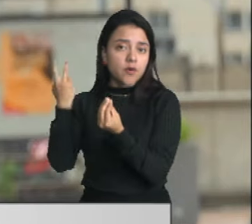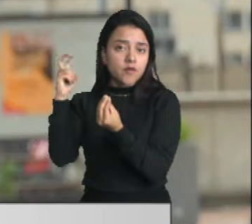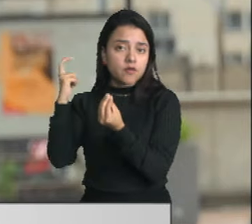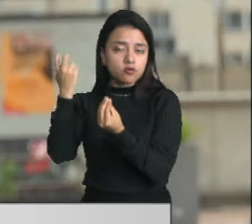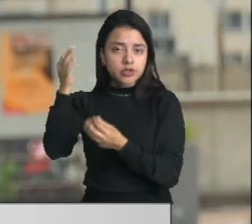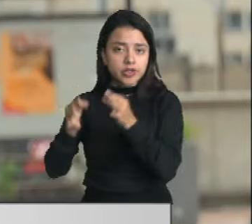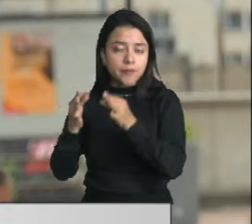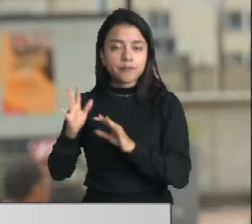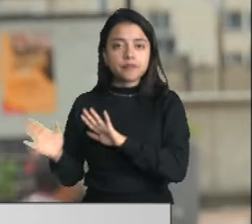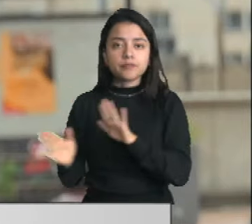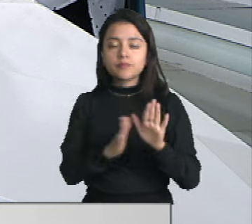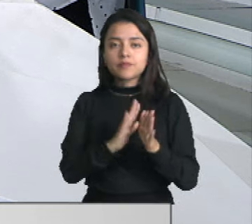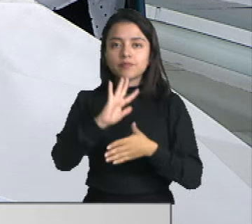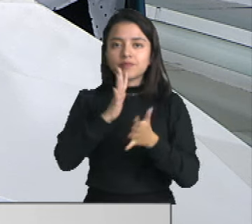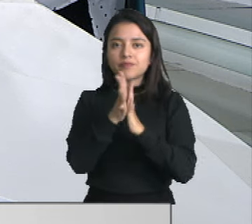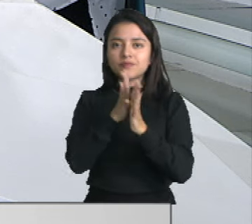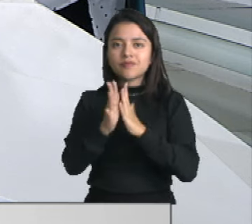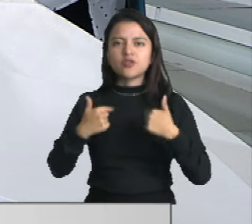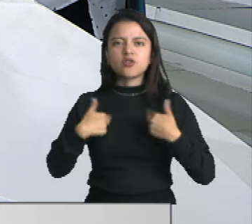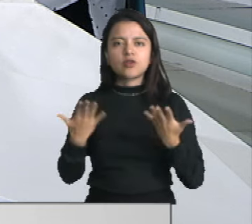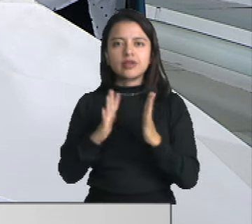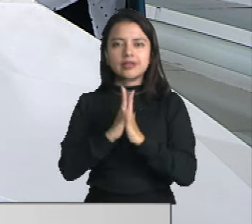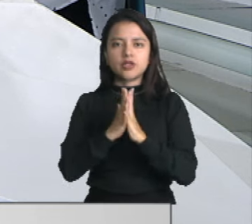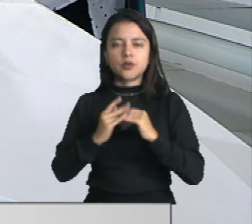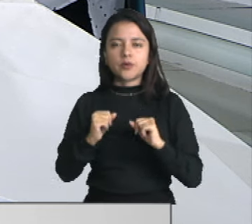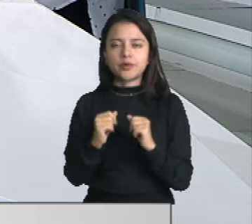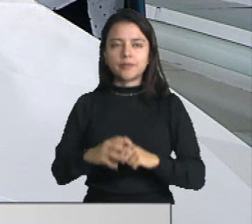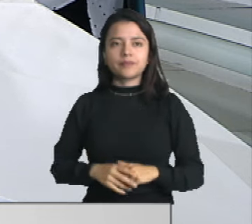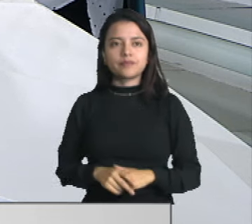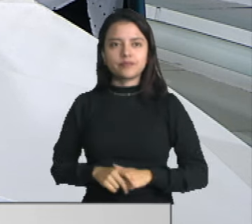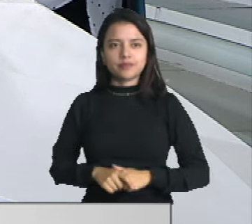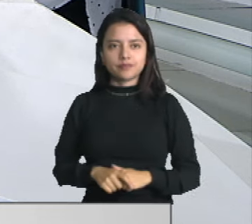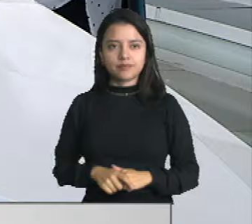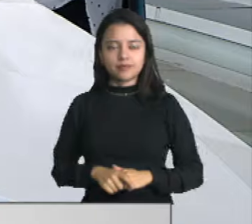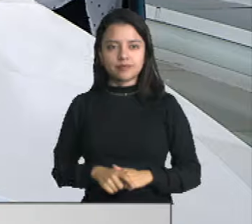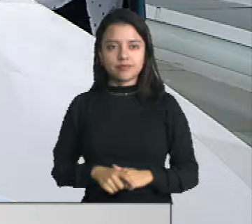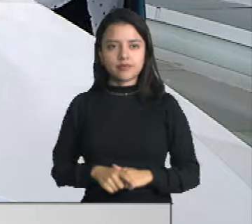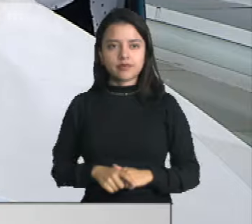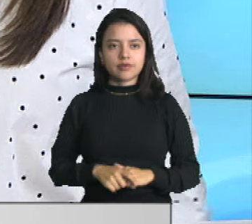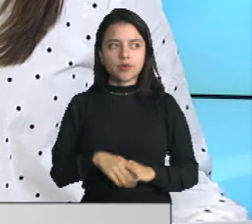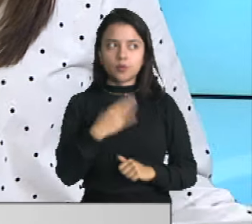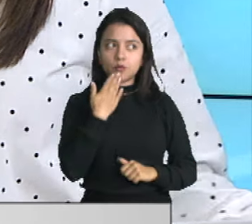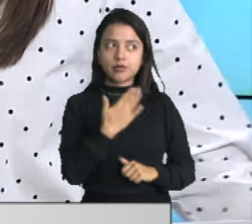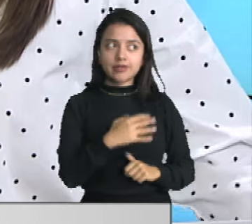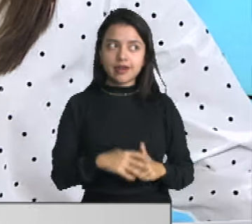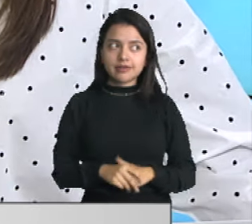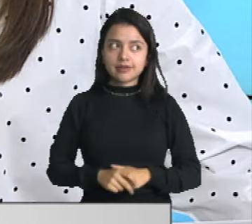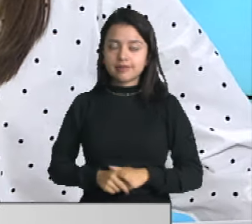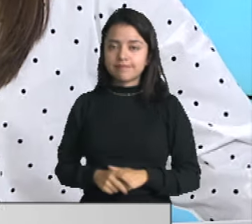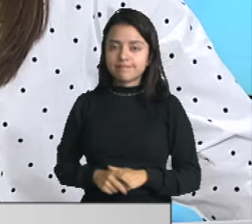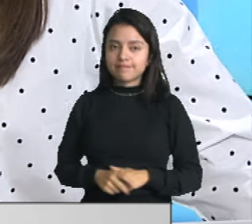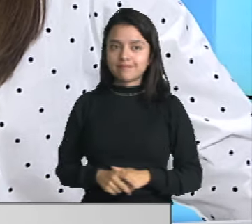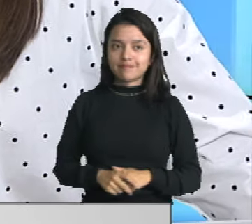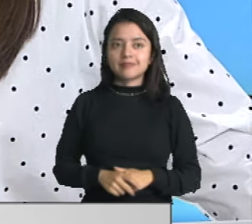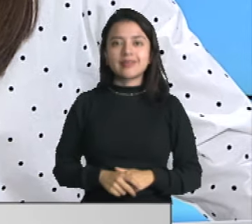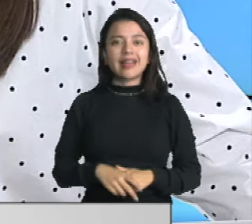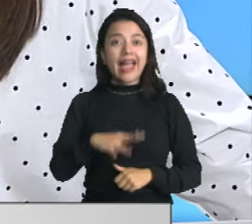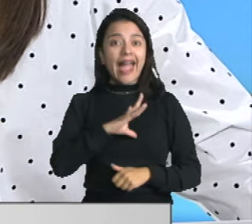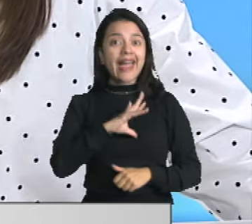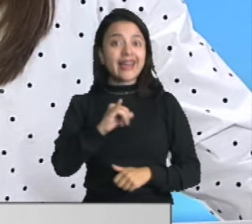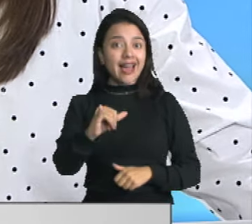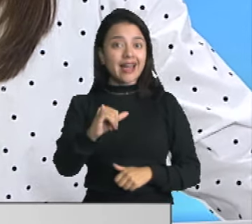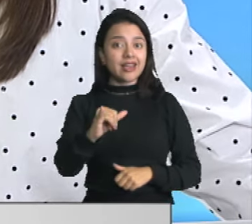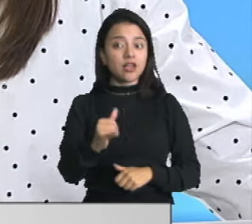desde el centro de la capital del país. Stig Luengas en Noticentro 1 CMI. Stig, muchas gracias. Y la policía en Cali realizó